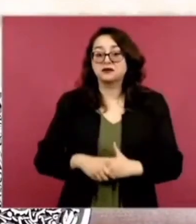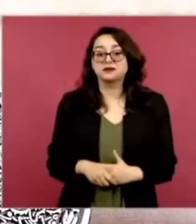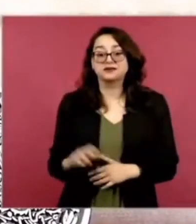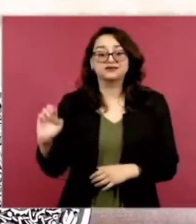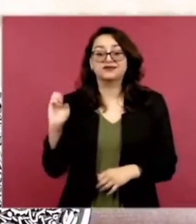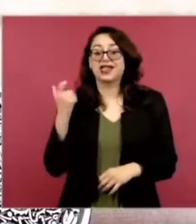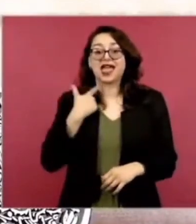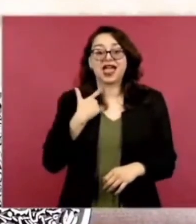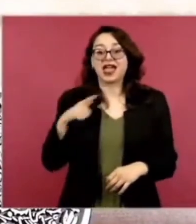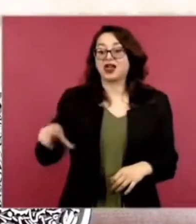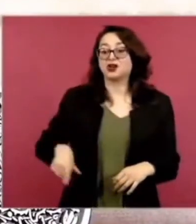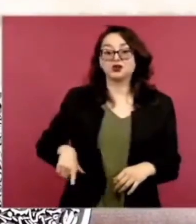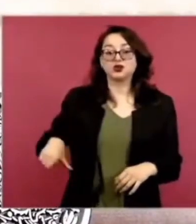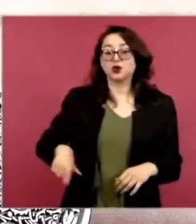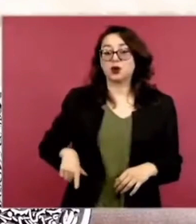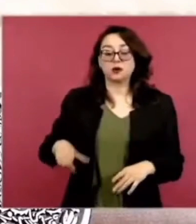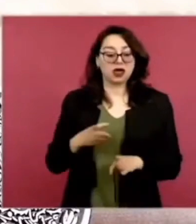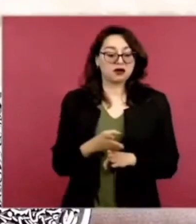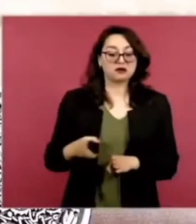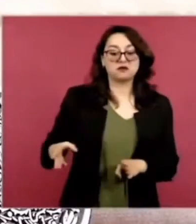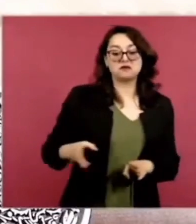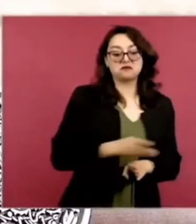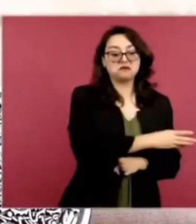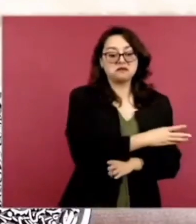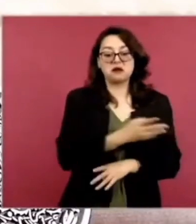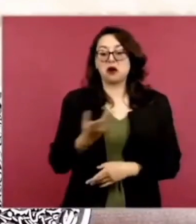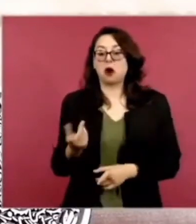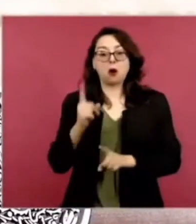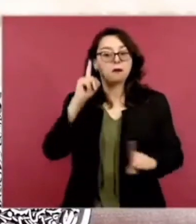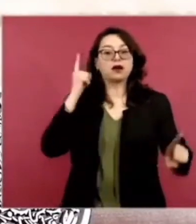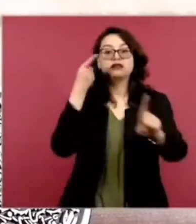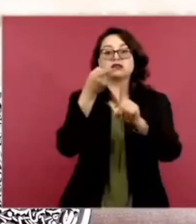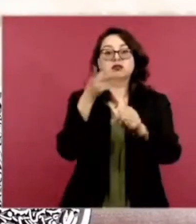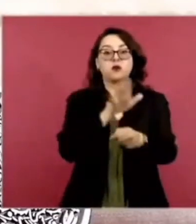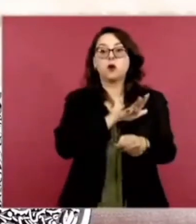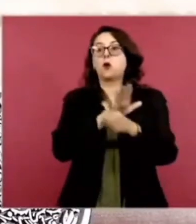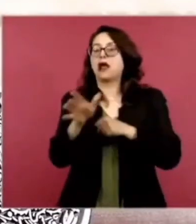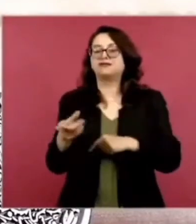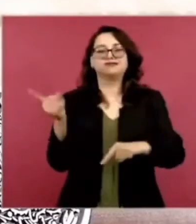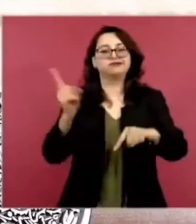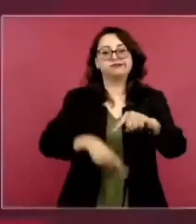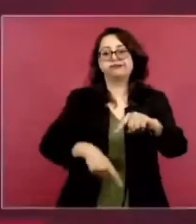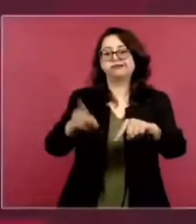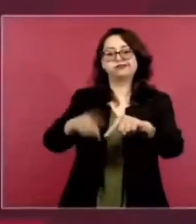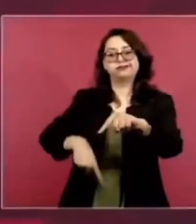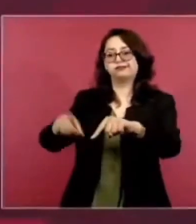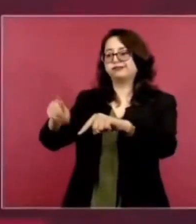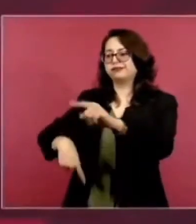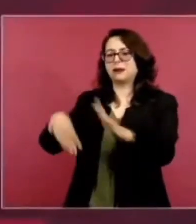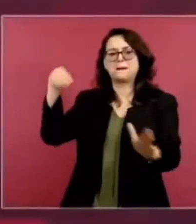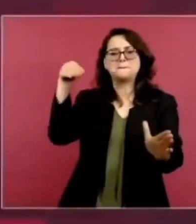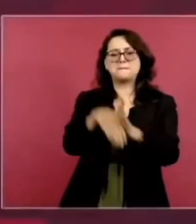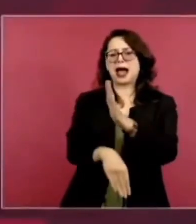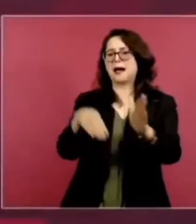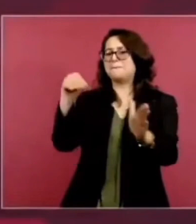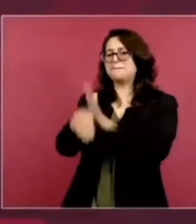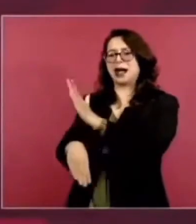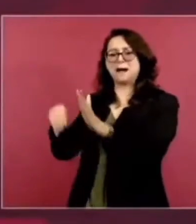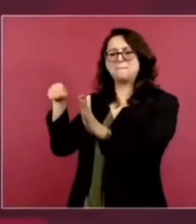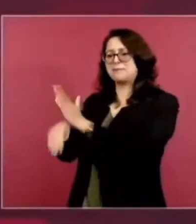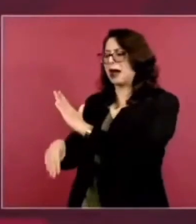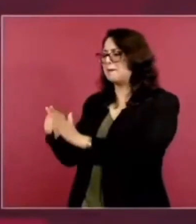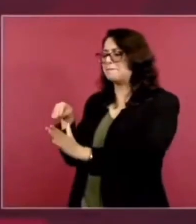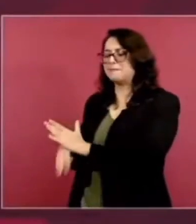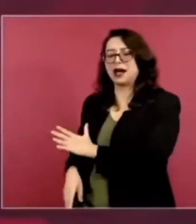todo lo que era la seguridad social. La tragedia de ABC tiene